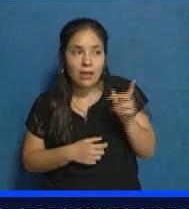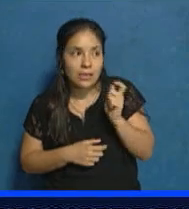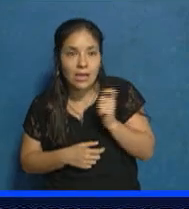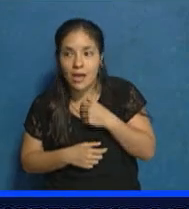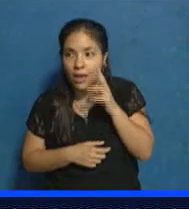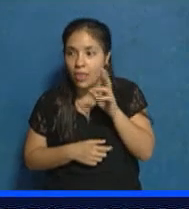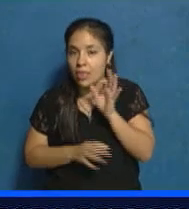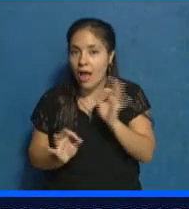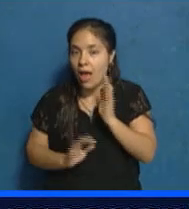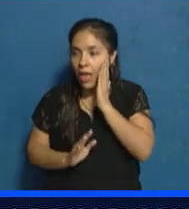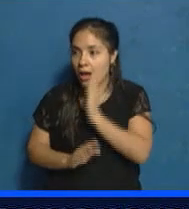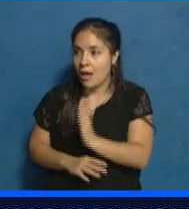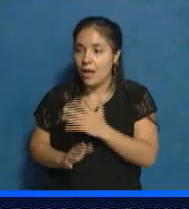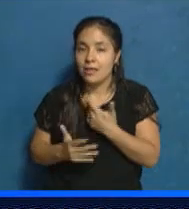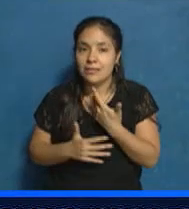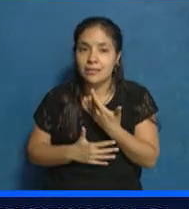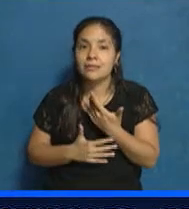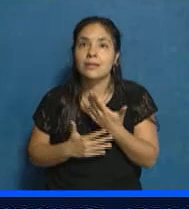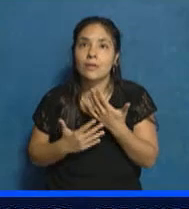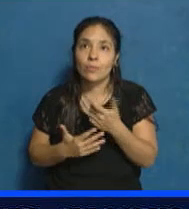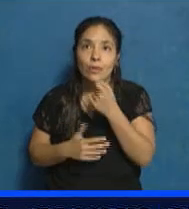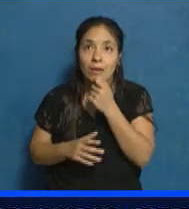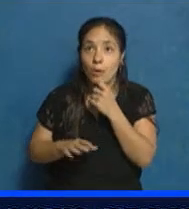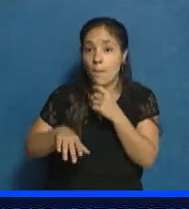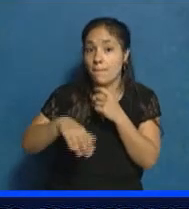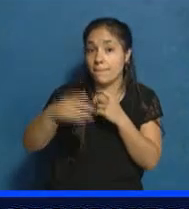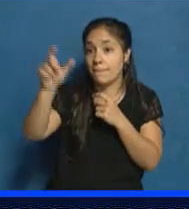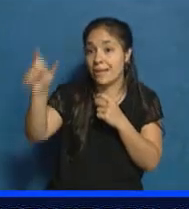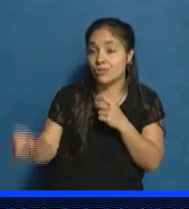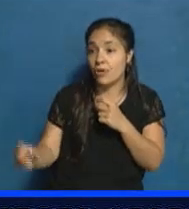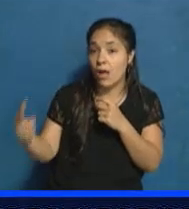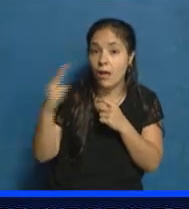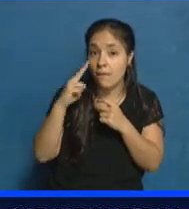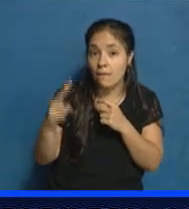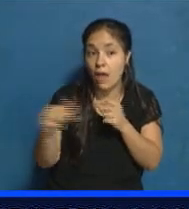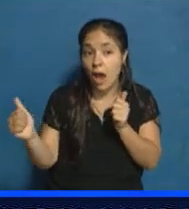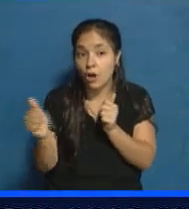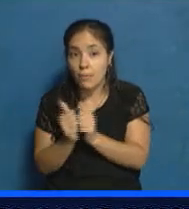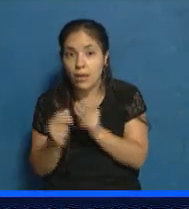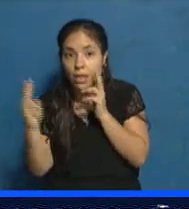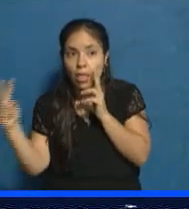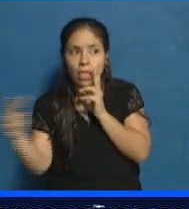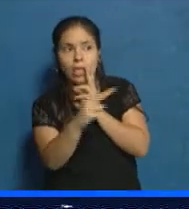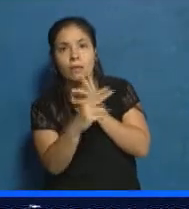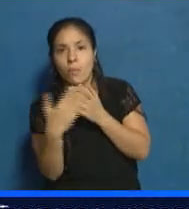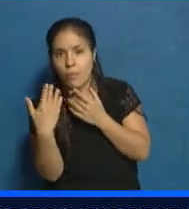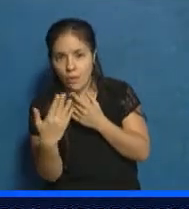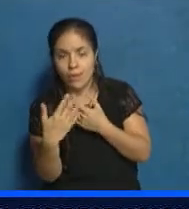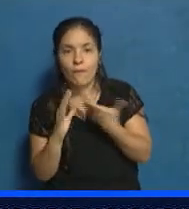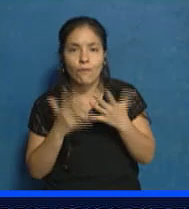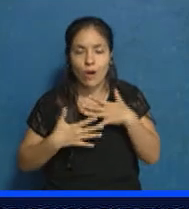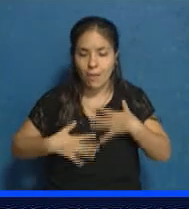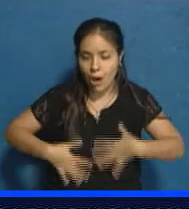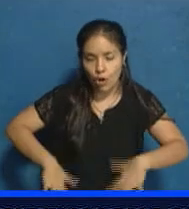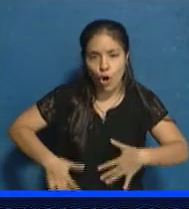gritando cosas o diciéndole cosas, por ahí a lo mejor la persona que está en el kiosco o que también está con ella puede identificar a esa persona, por lo menos decir cómo está